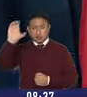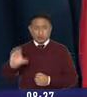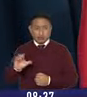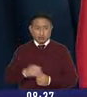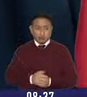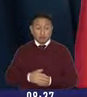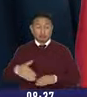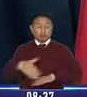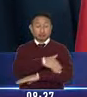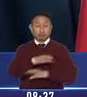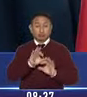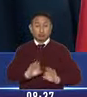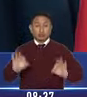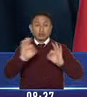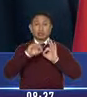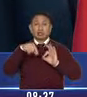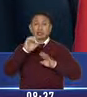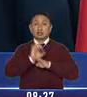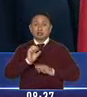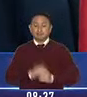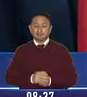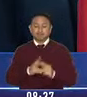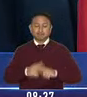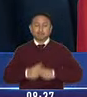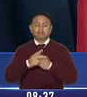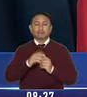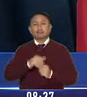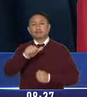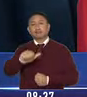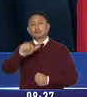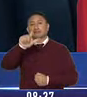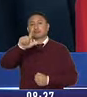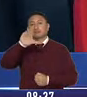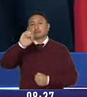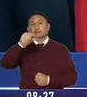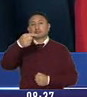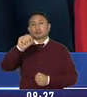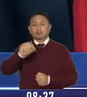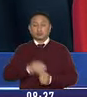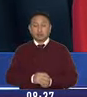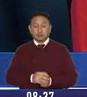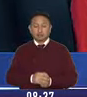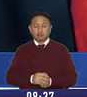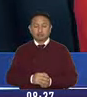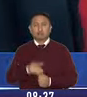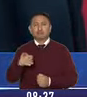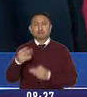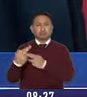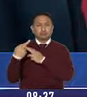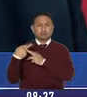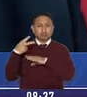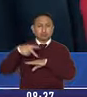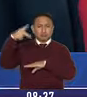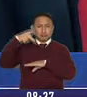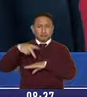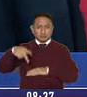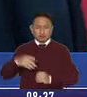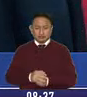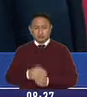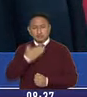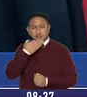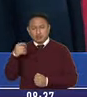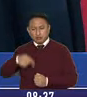de importancia para nuestro país? Empezamos con la Aloac Santo Domingo, la parte que corresponde a la prefectura de Pichincha. ¿Cómo mejorará